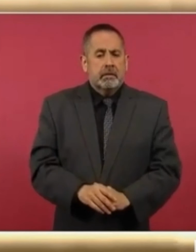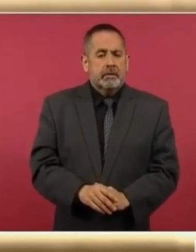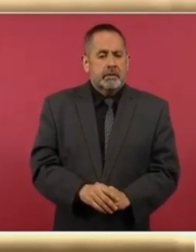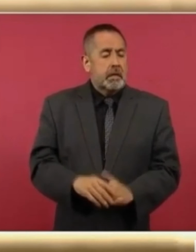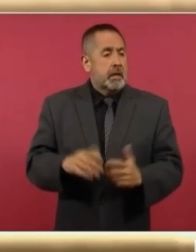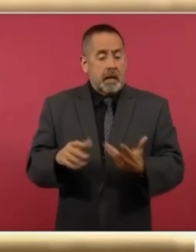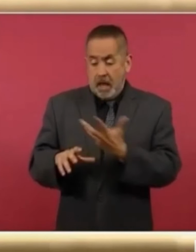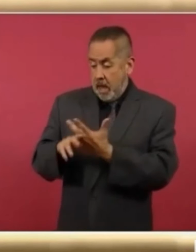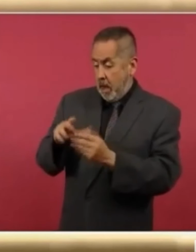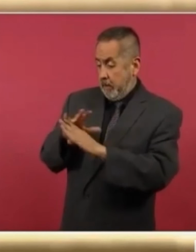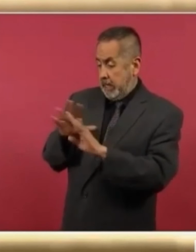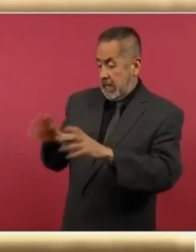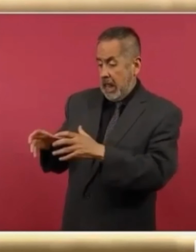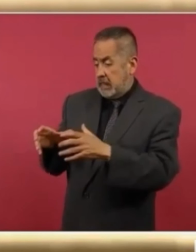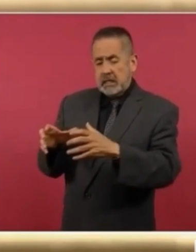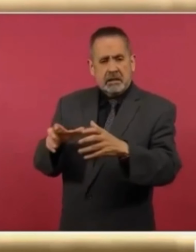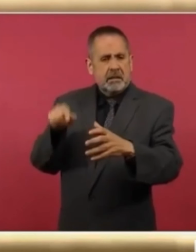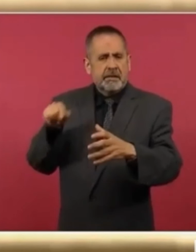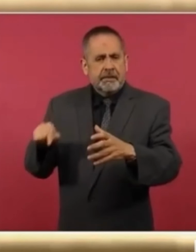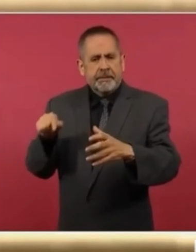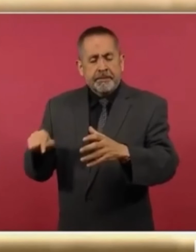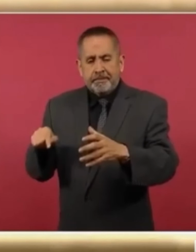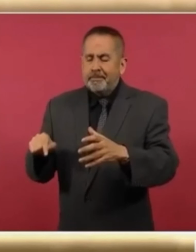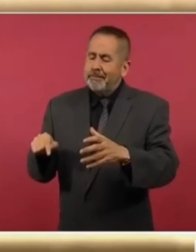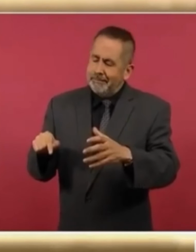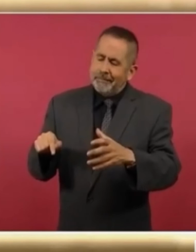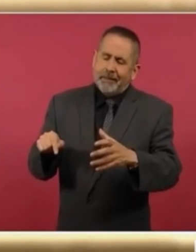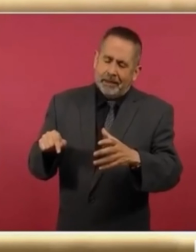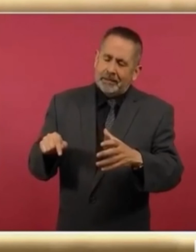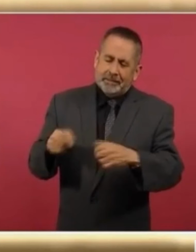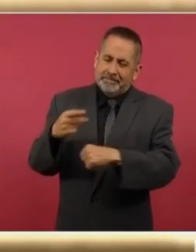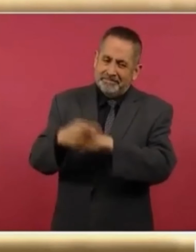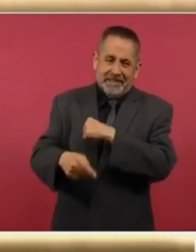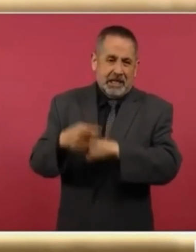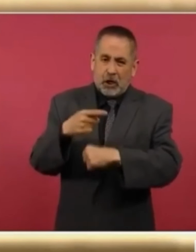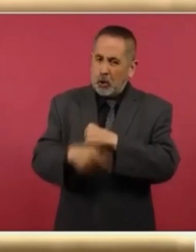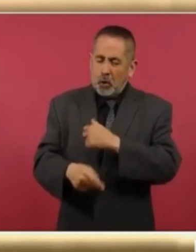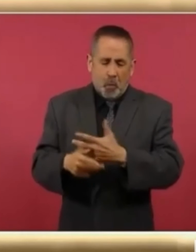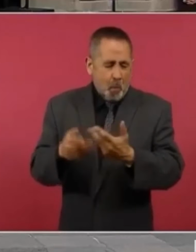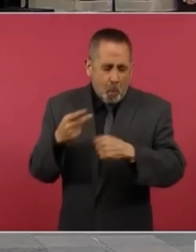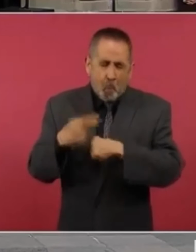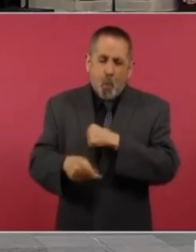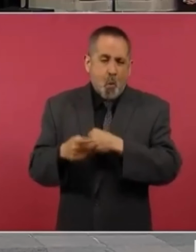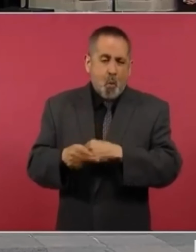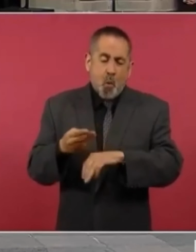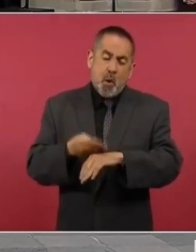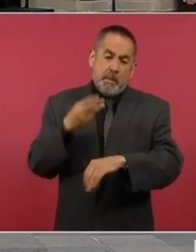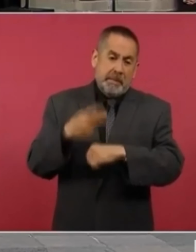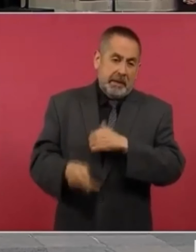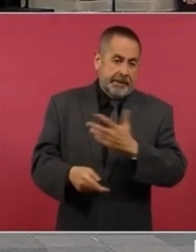los migrantes corren muchos riesgos,